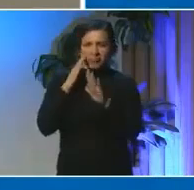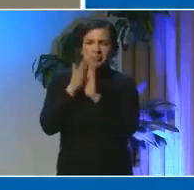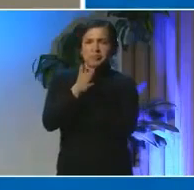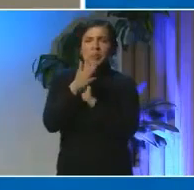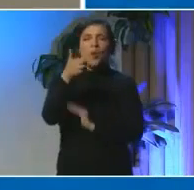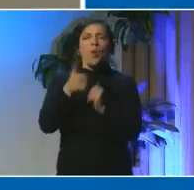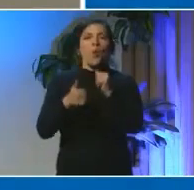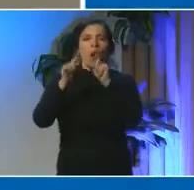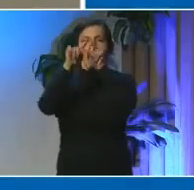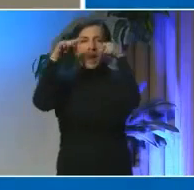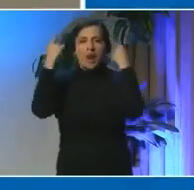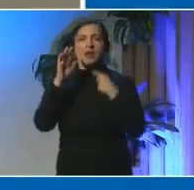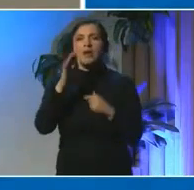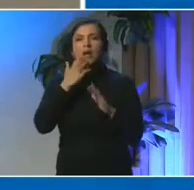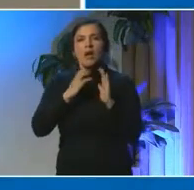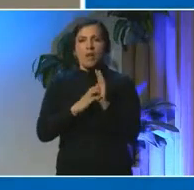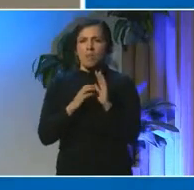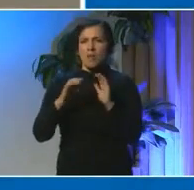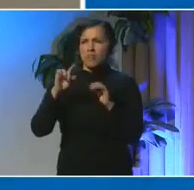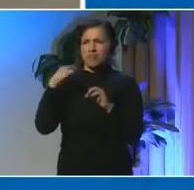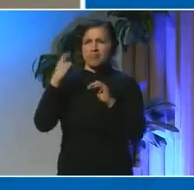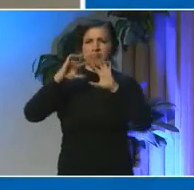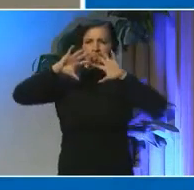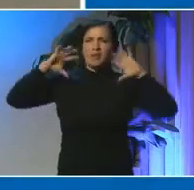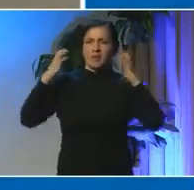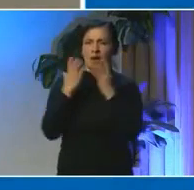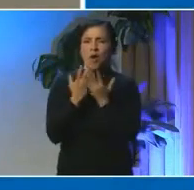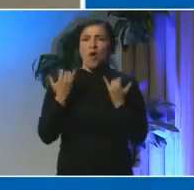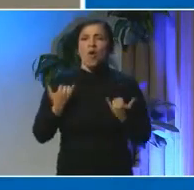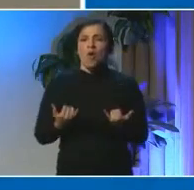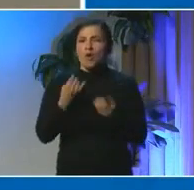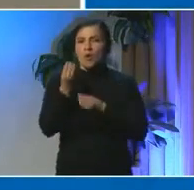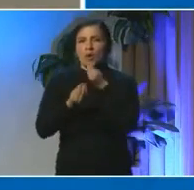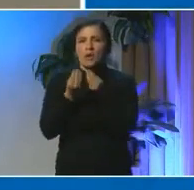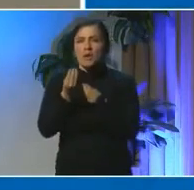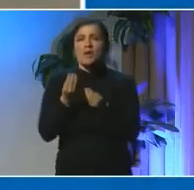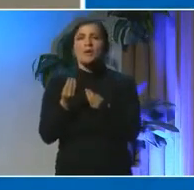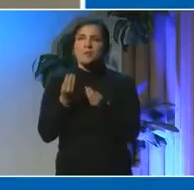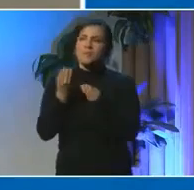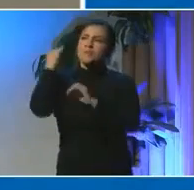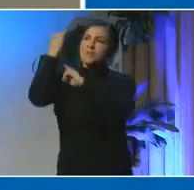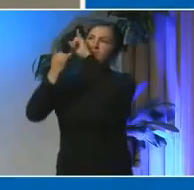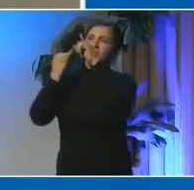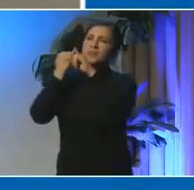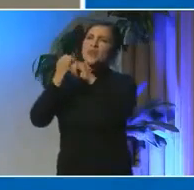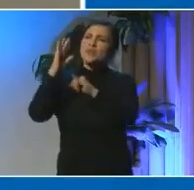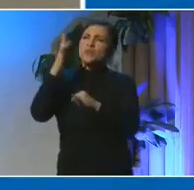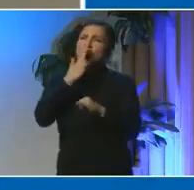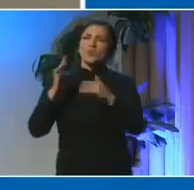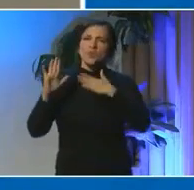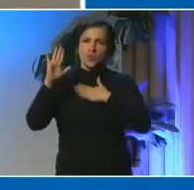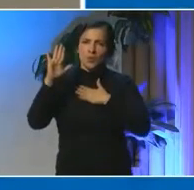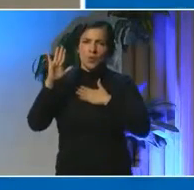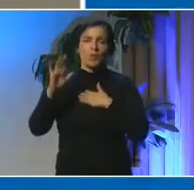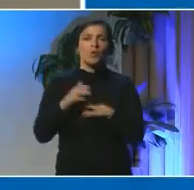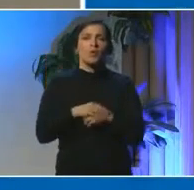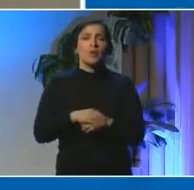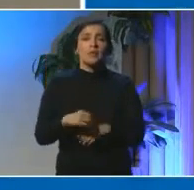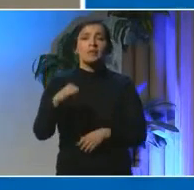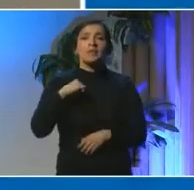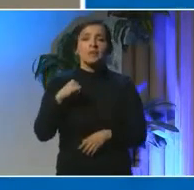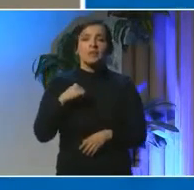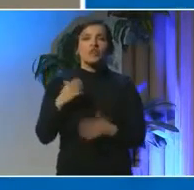ejemplos globales porque creo que también en este espacio lo que hemos hecho es ver esos compromisos internacionales diallo es una empresa que opera en 180